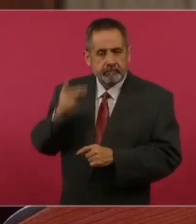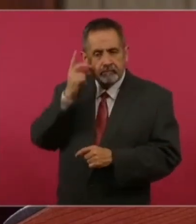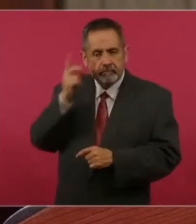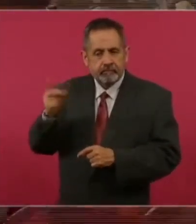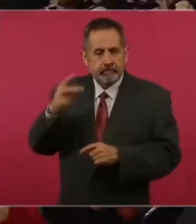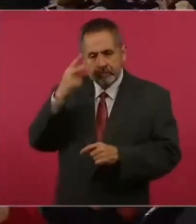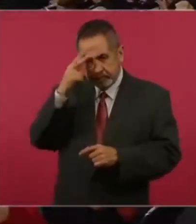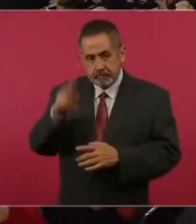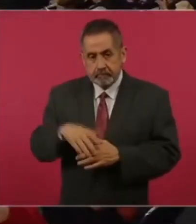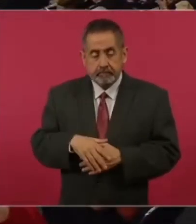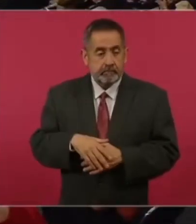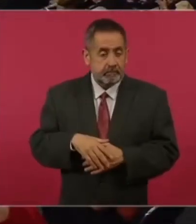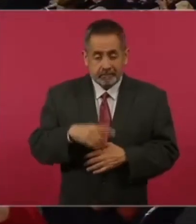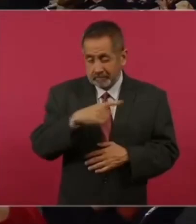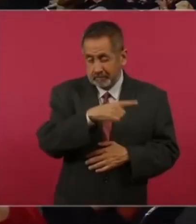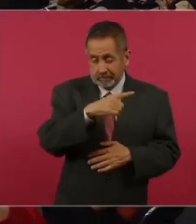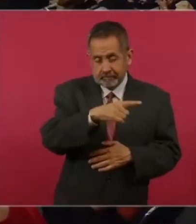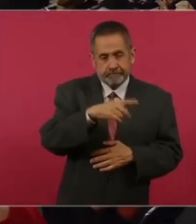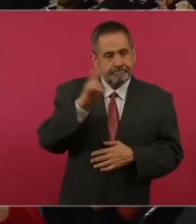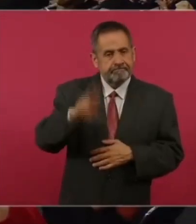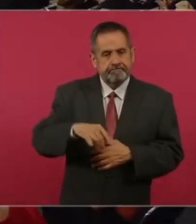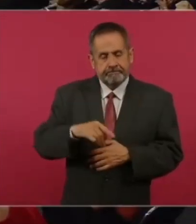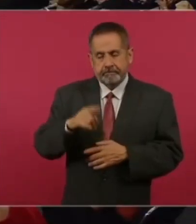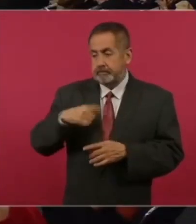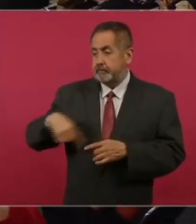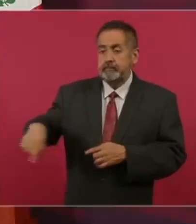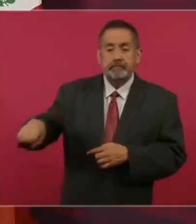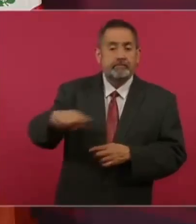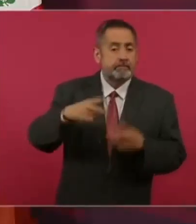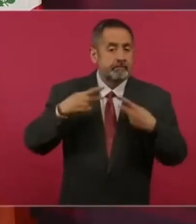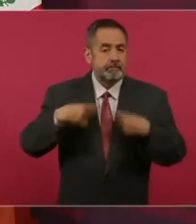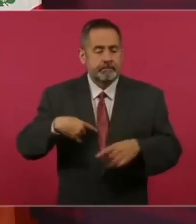Pero esto fue un agravio.